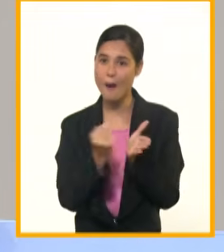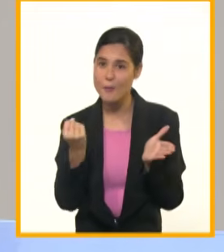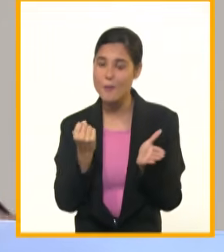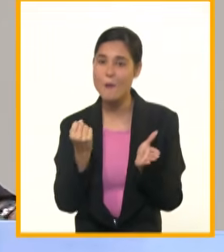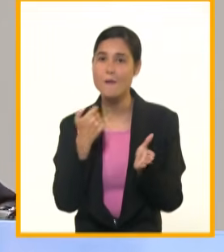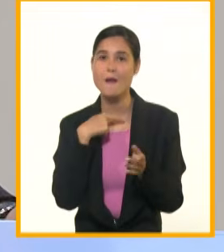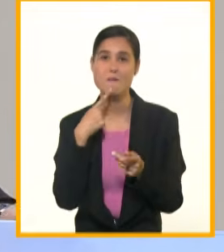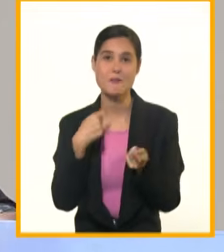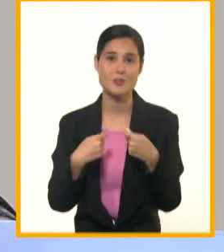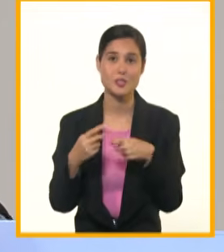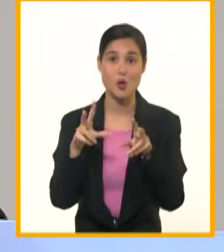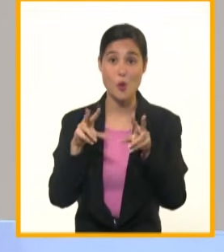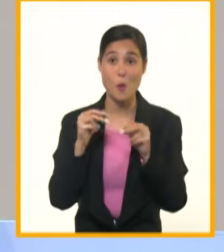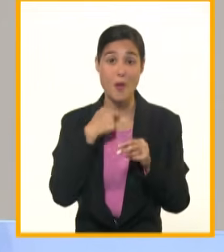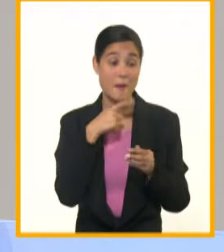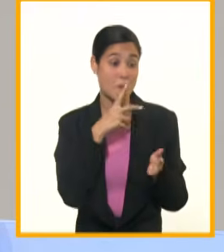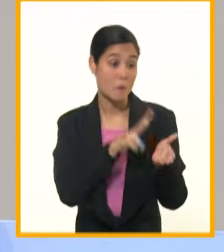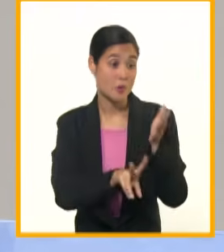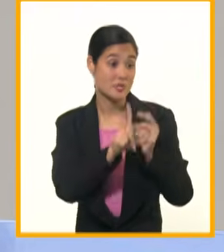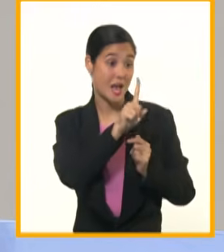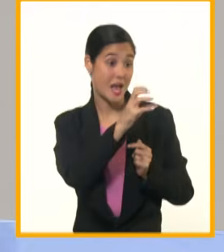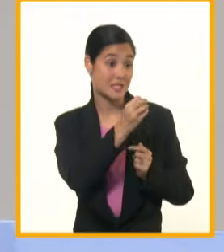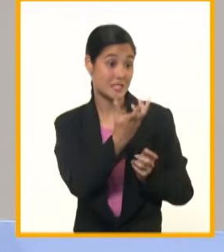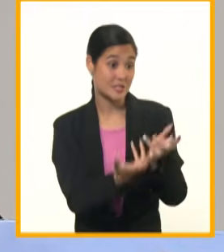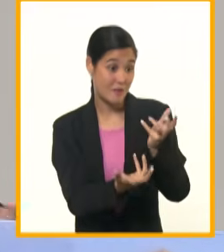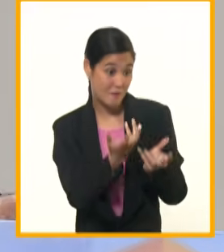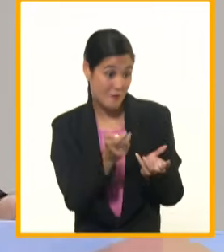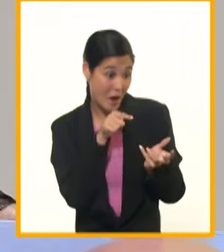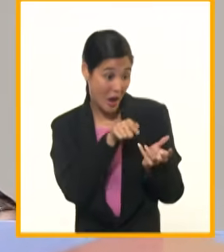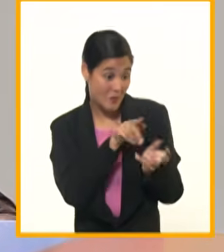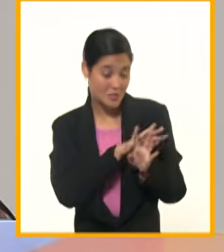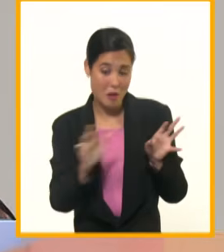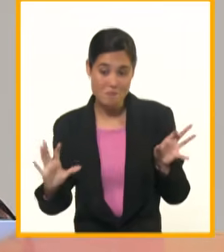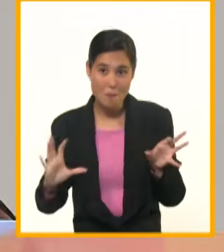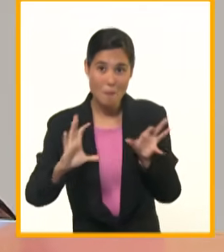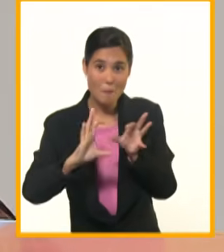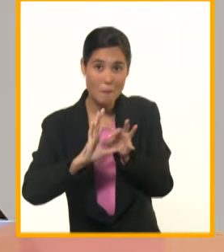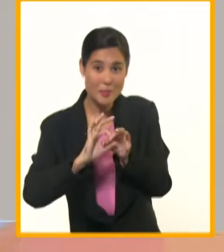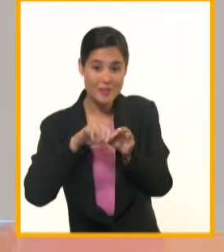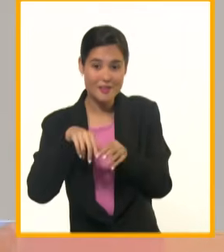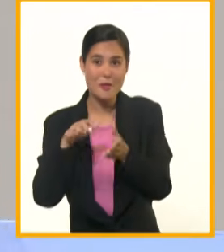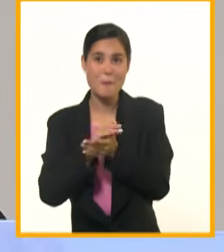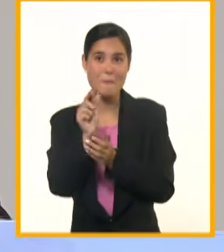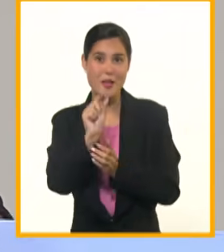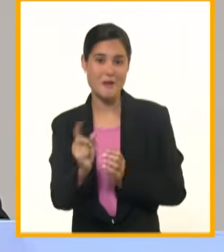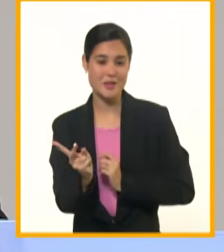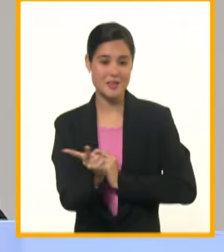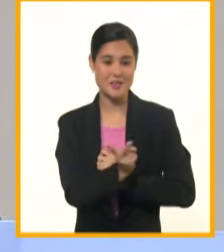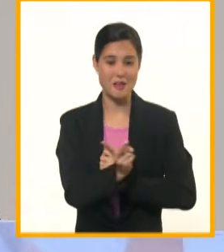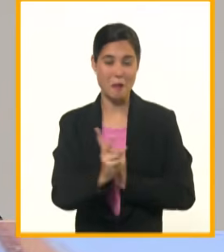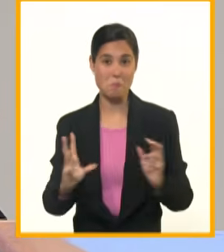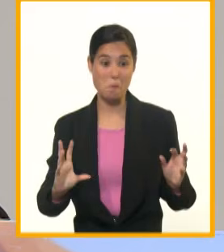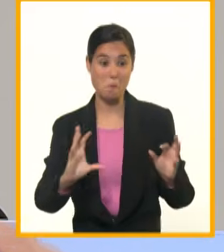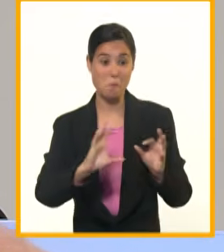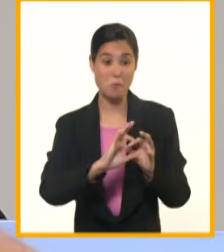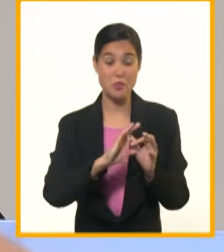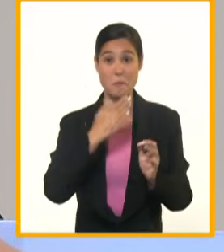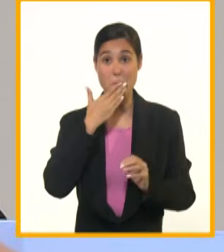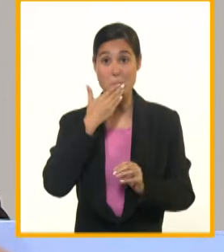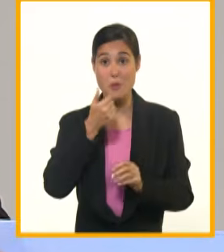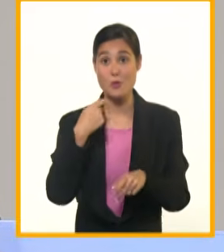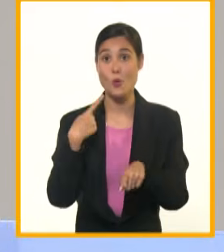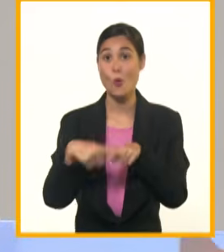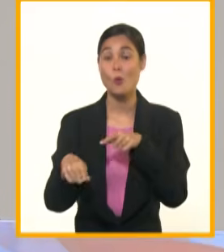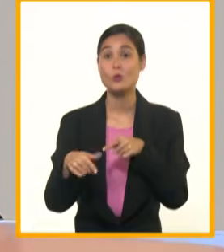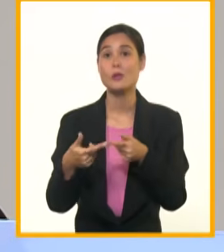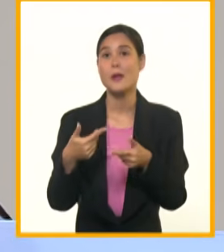estaba en Cienfuegos, ya es patrimonio de nuestro grupo empresarial, está encadenado con empresas nuestras, estamos incursionando